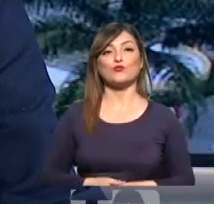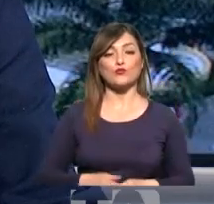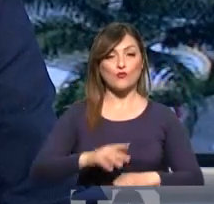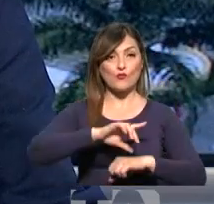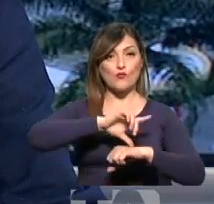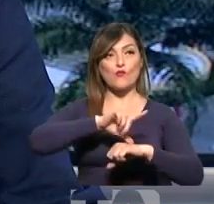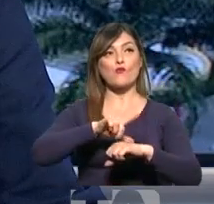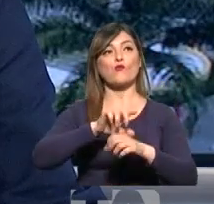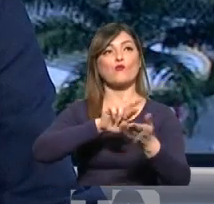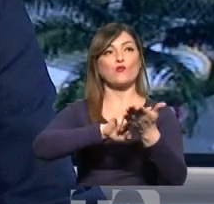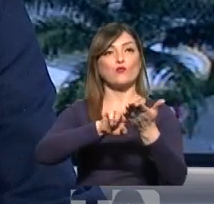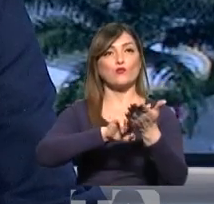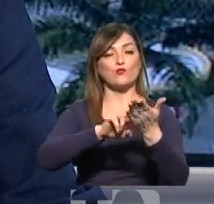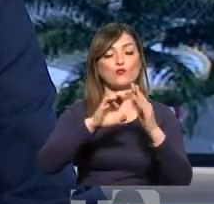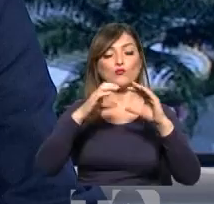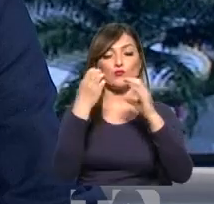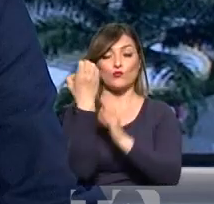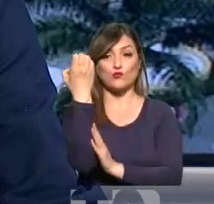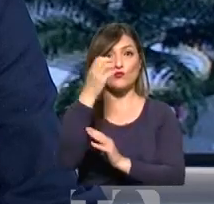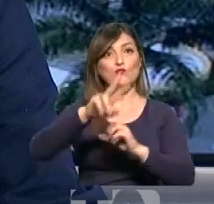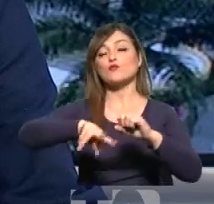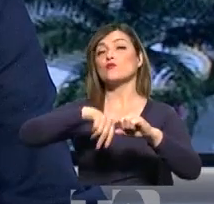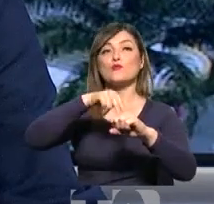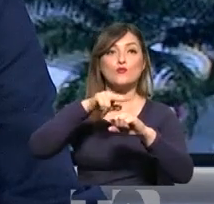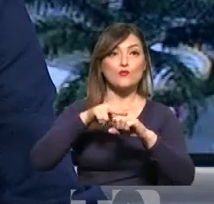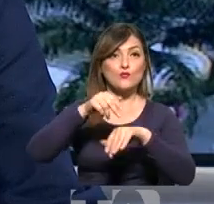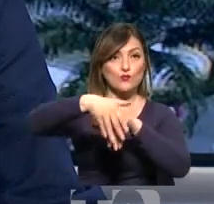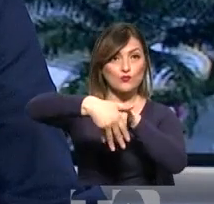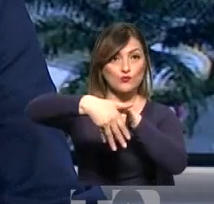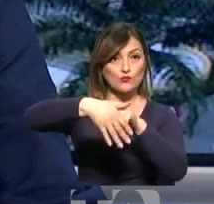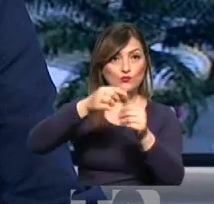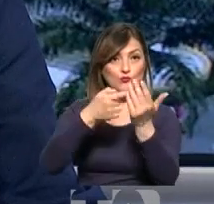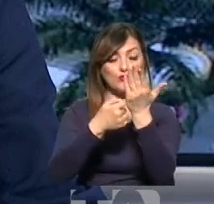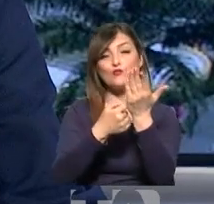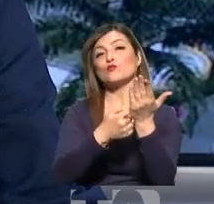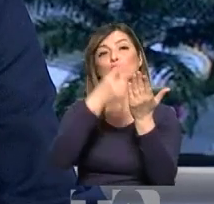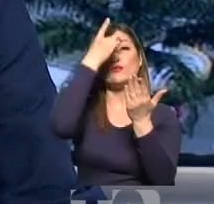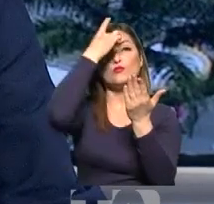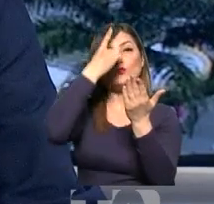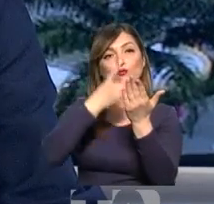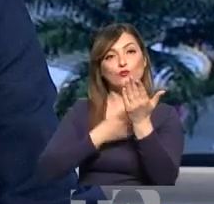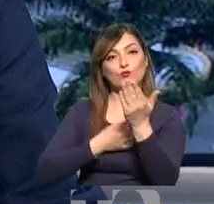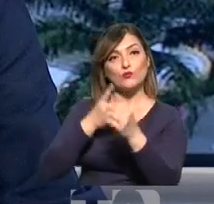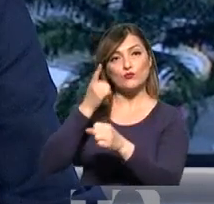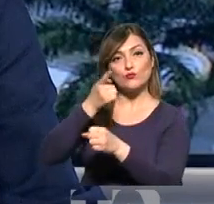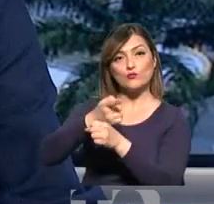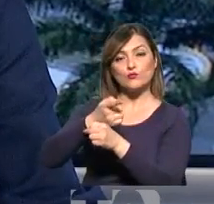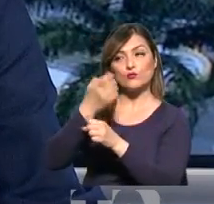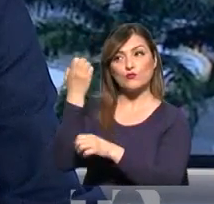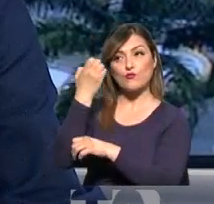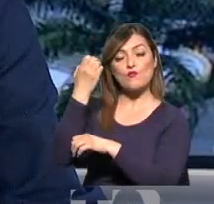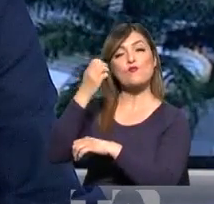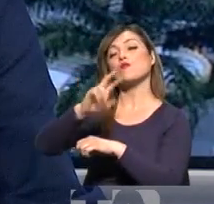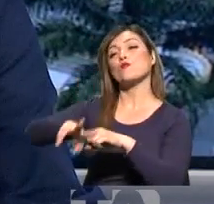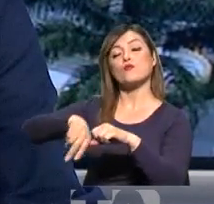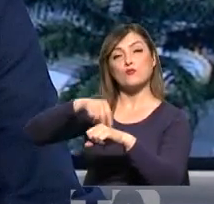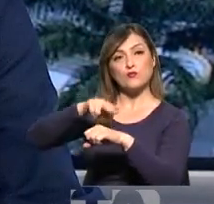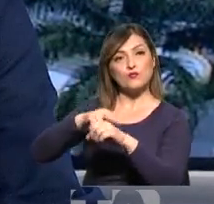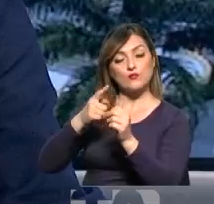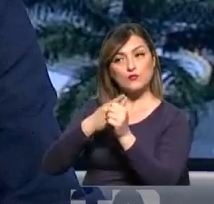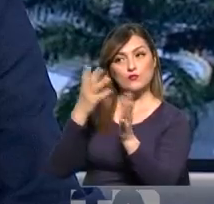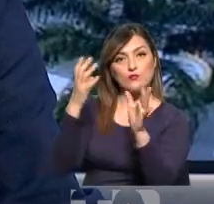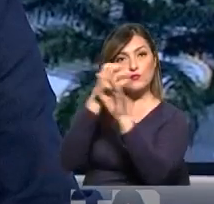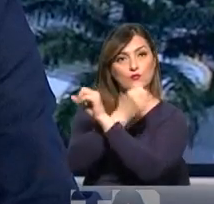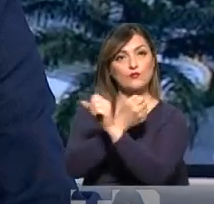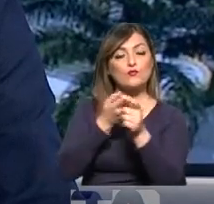minutos concluyó la sesión del COE Nacional en Machala, donde se analizaron las medidas adoptadas por el estado de excepción. Durante la primera noche